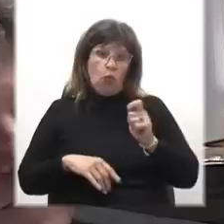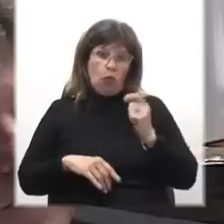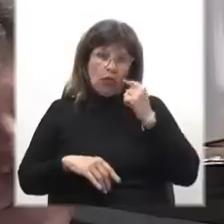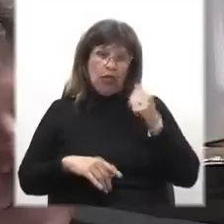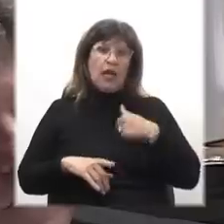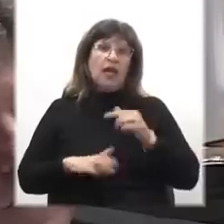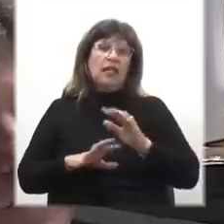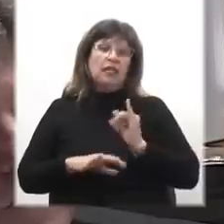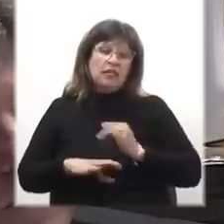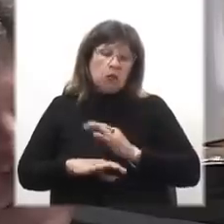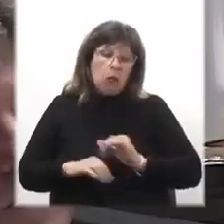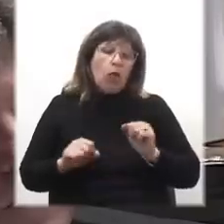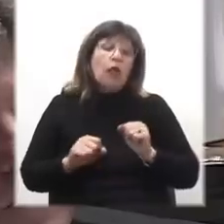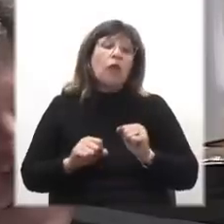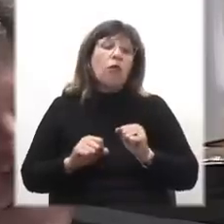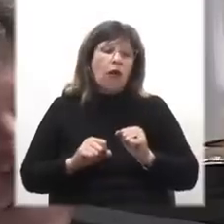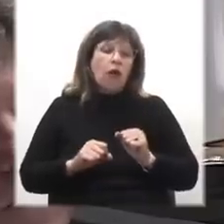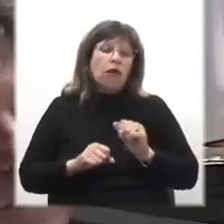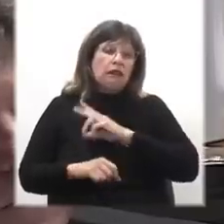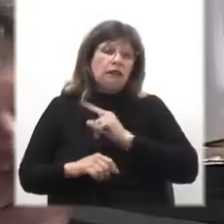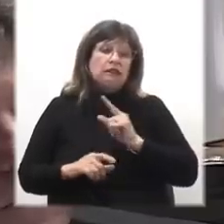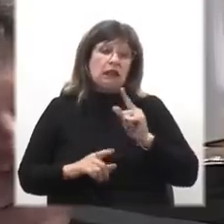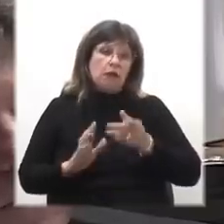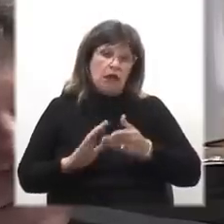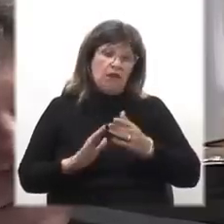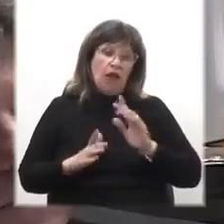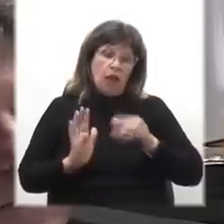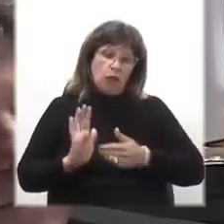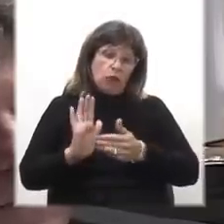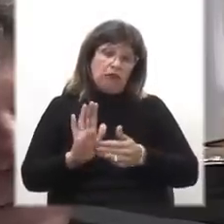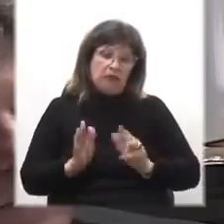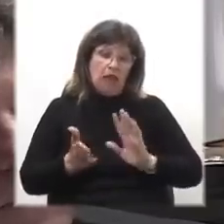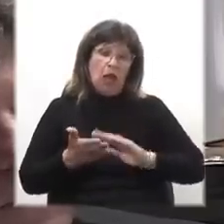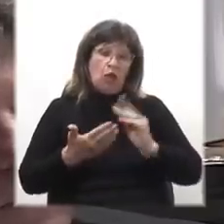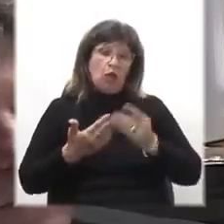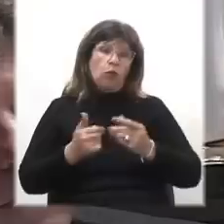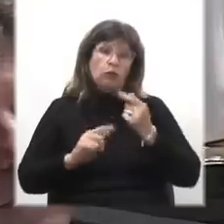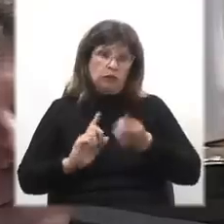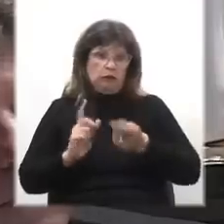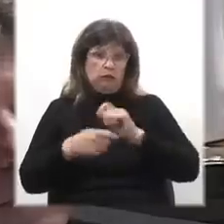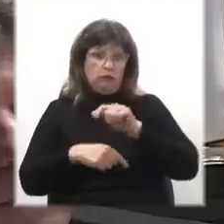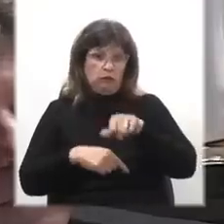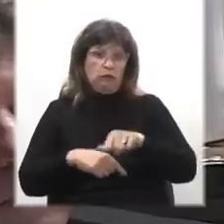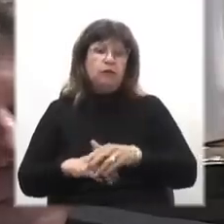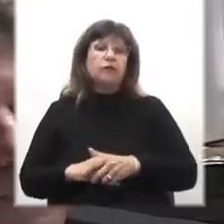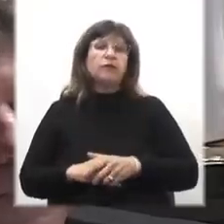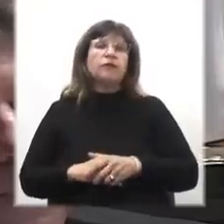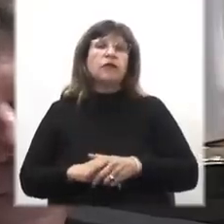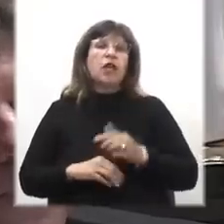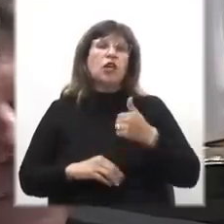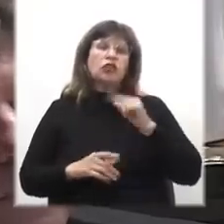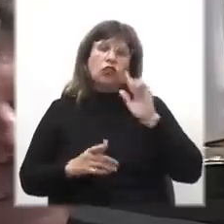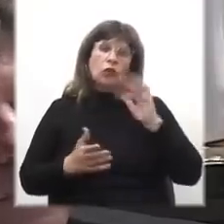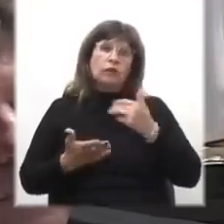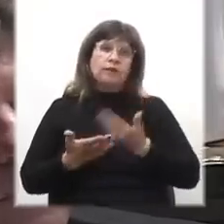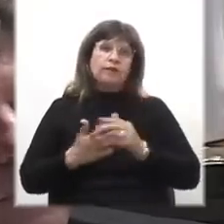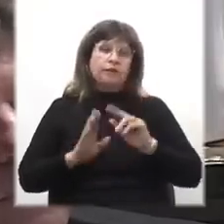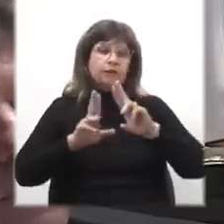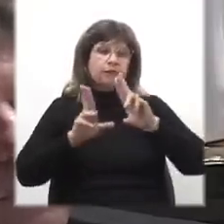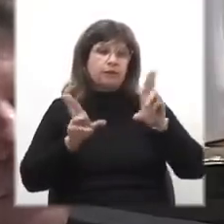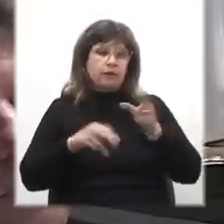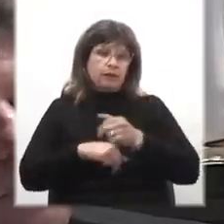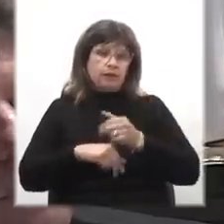podemos en diciembre vamos a presentar un proyecto reformándolo, y que yo voy a proponer que se